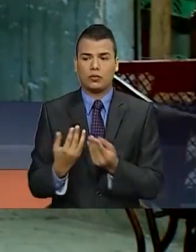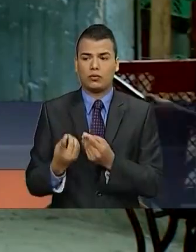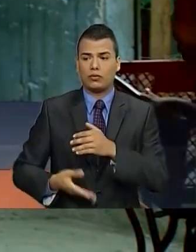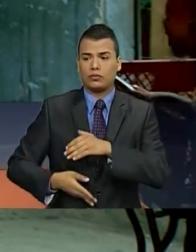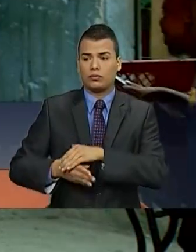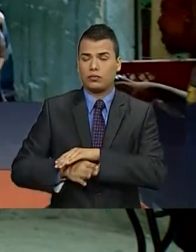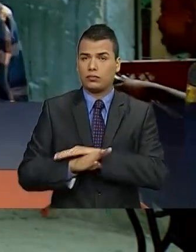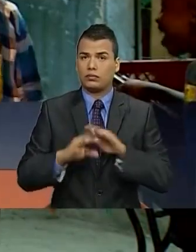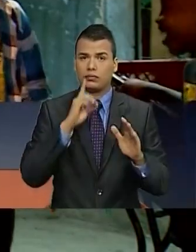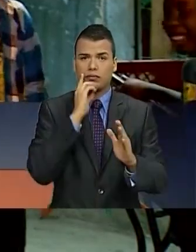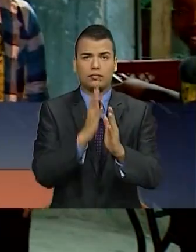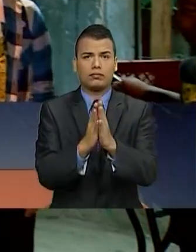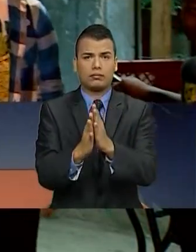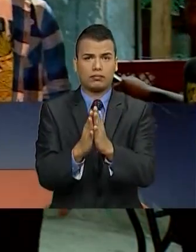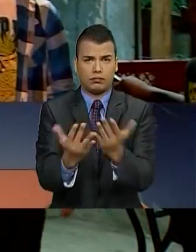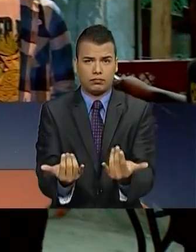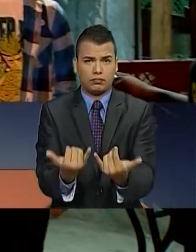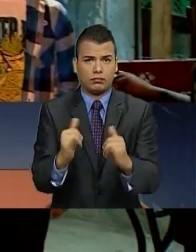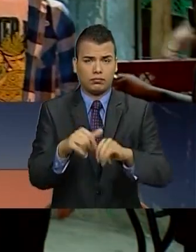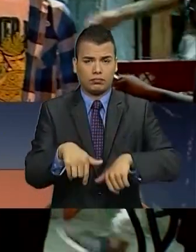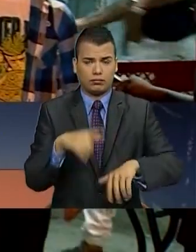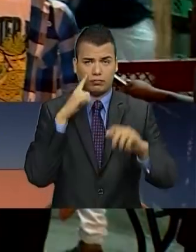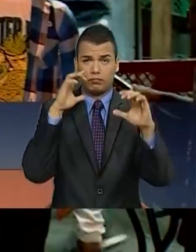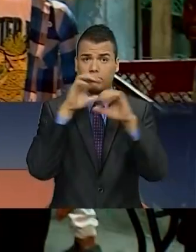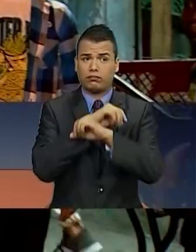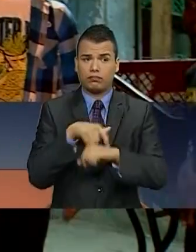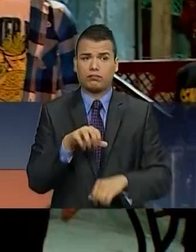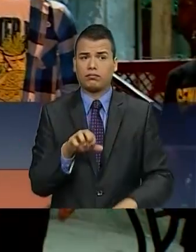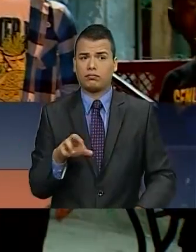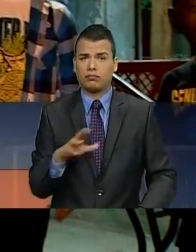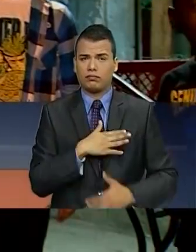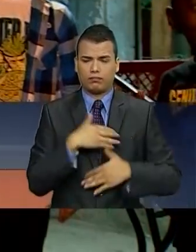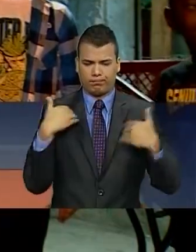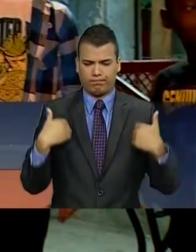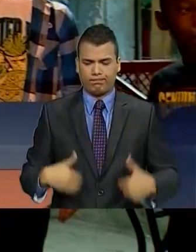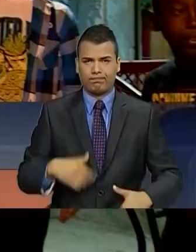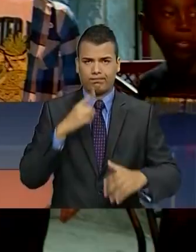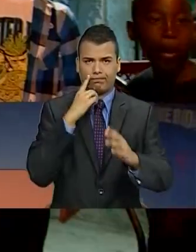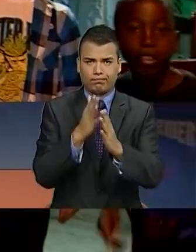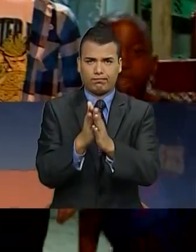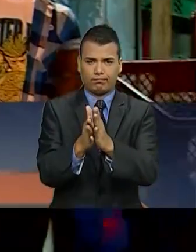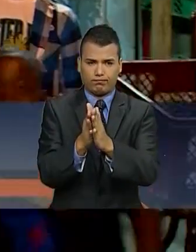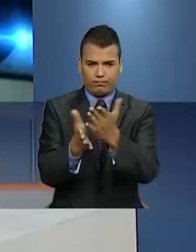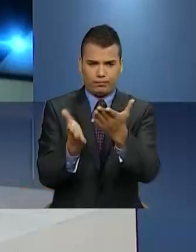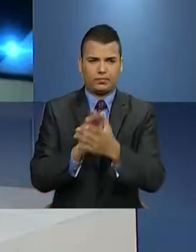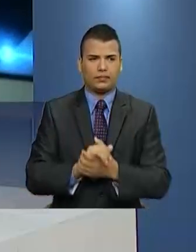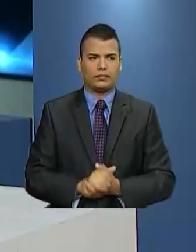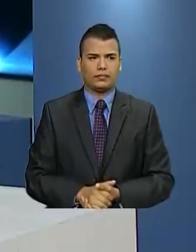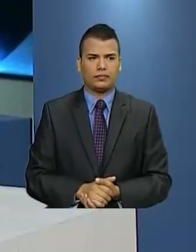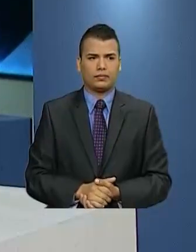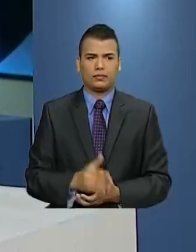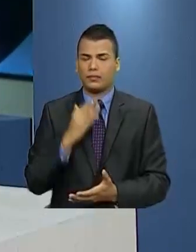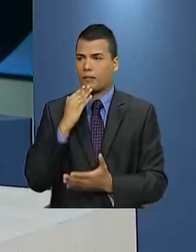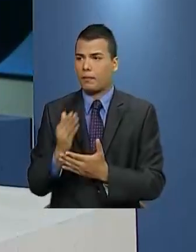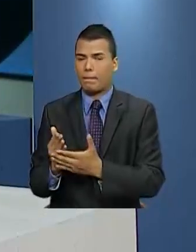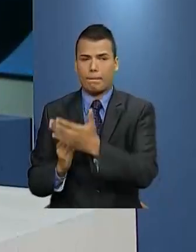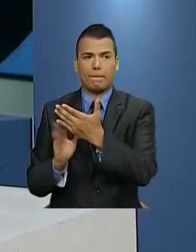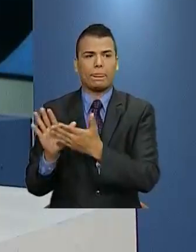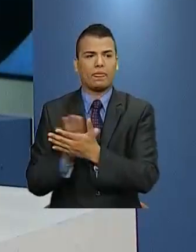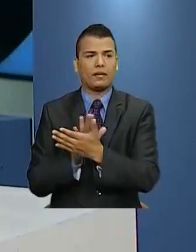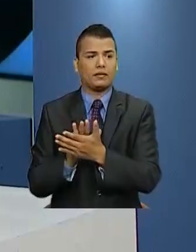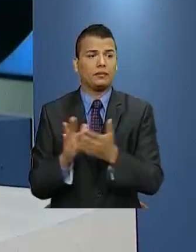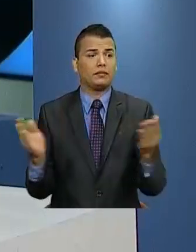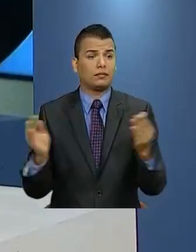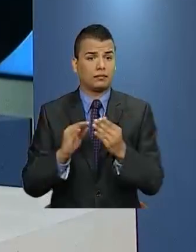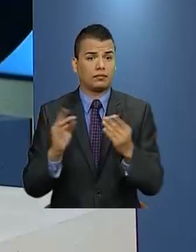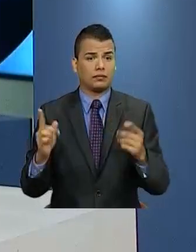Es la información que tenemos a esta hora de la noche desde el oriente de Cali. Wilson Morales, Telepacífico Noticias. Muchas gracias, Wilson, por su